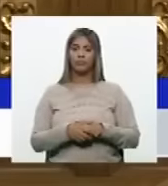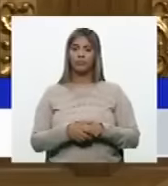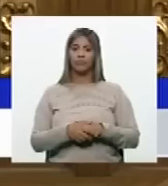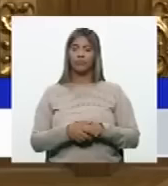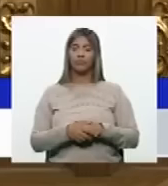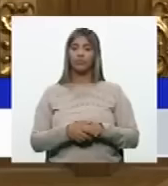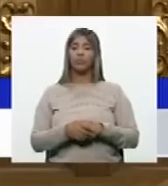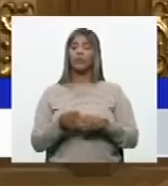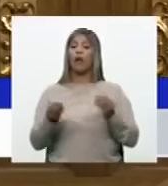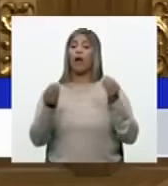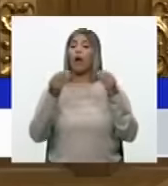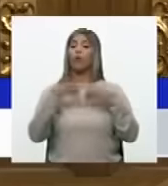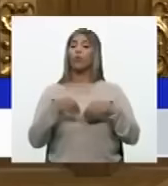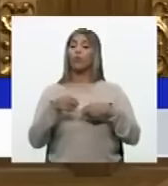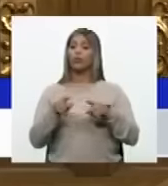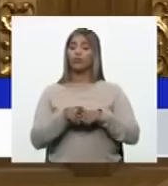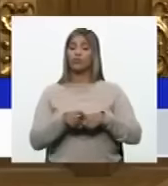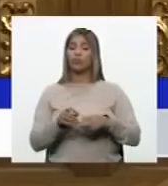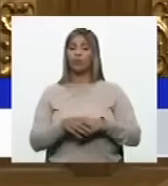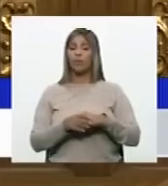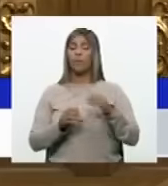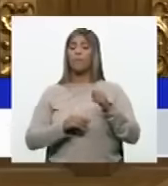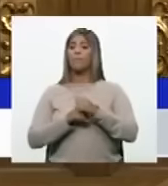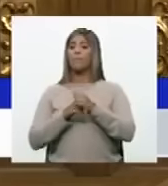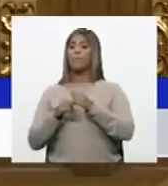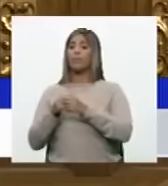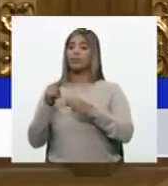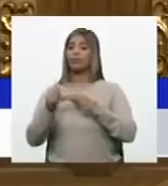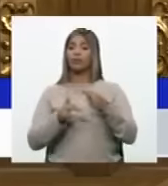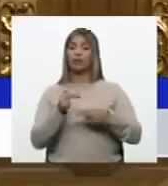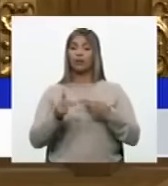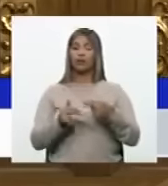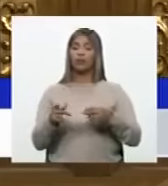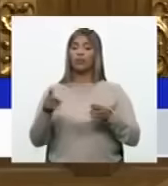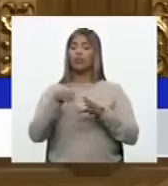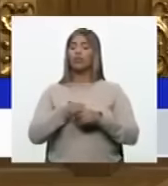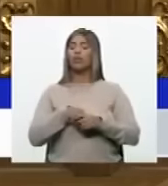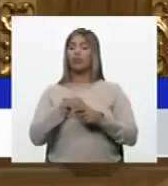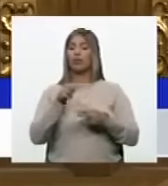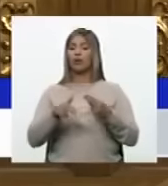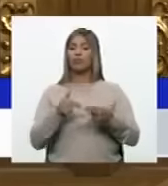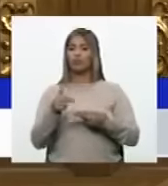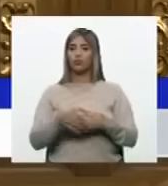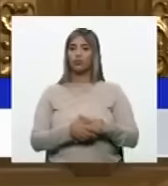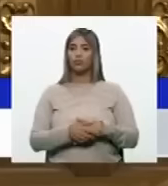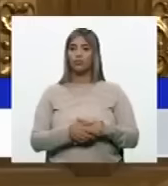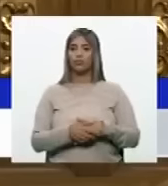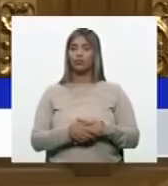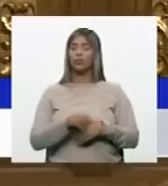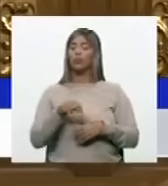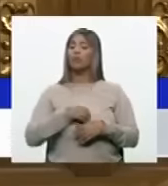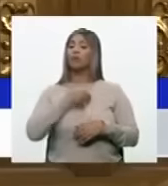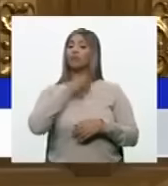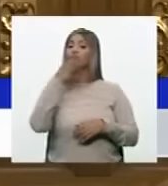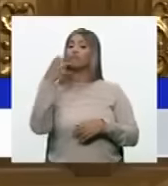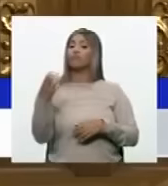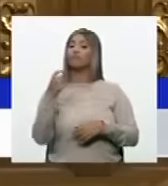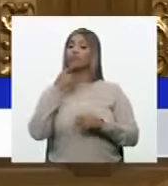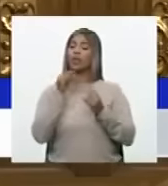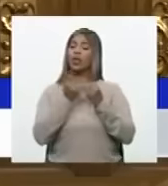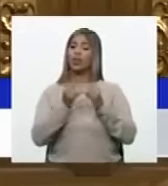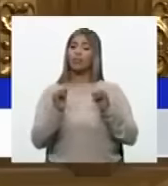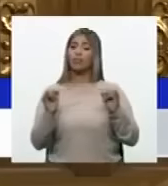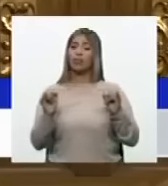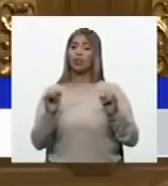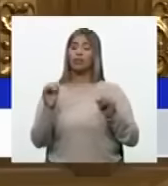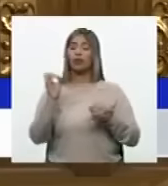para establecer y consolidar las bases para una revolución dentro de la revolución. Al grito de